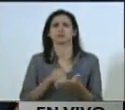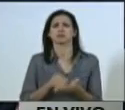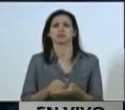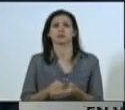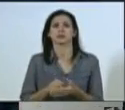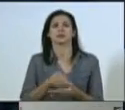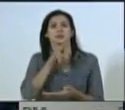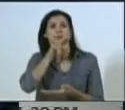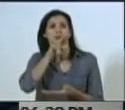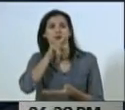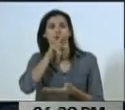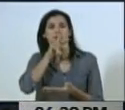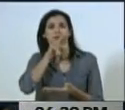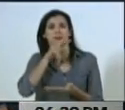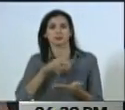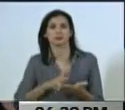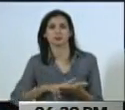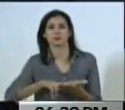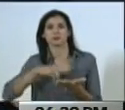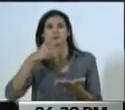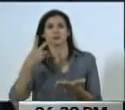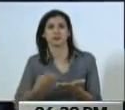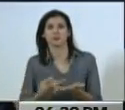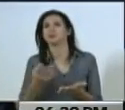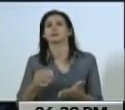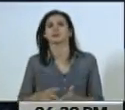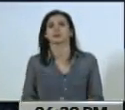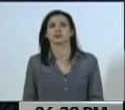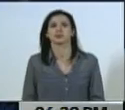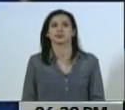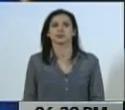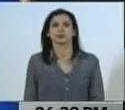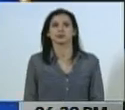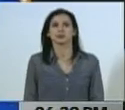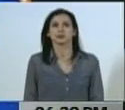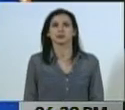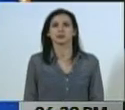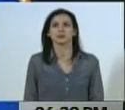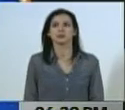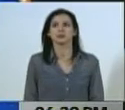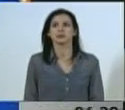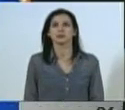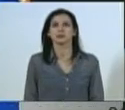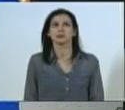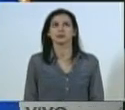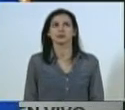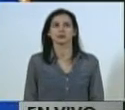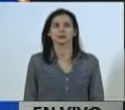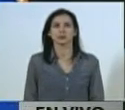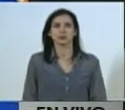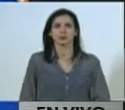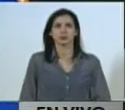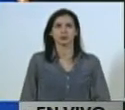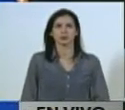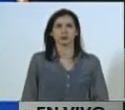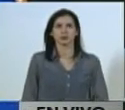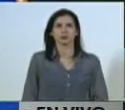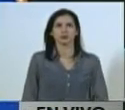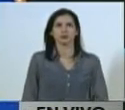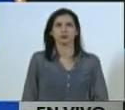Simon Bolivar, the land of the legendary Hugo